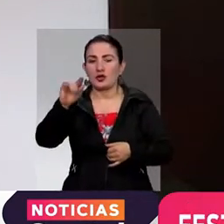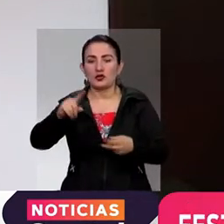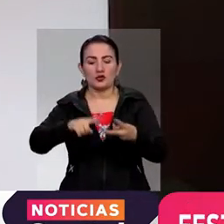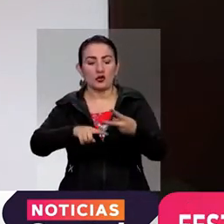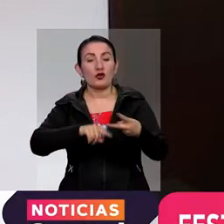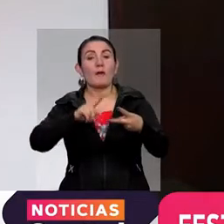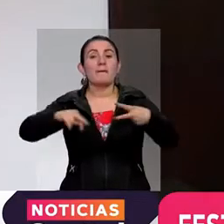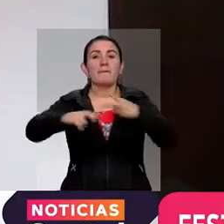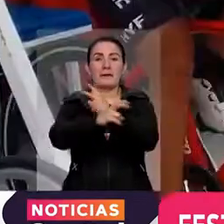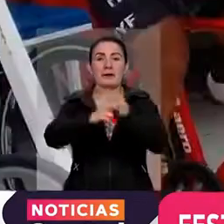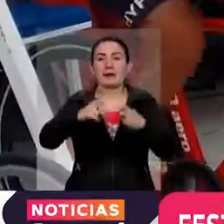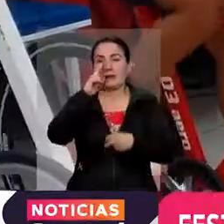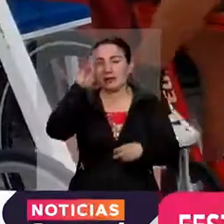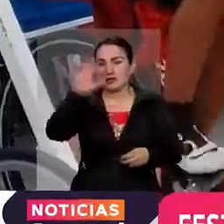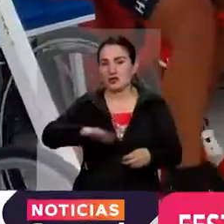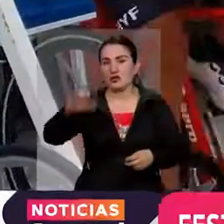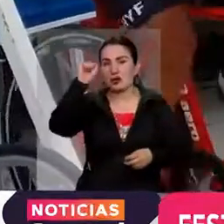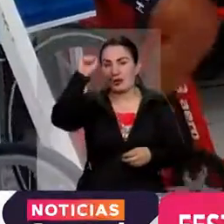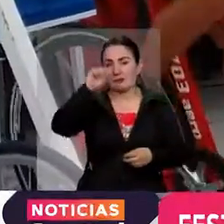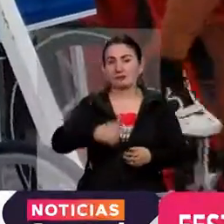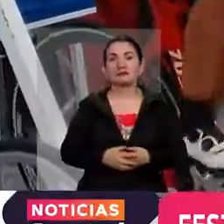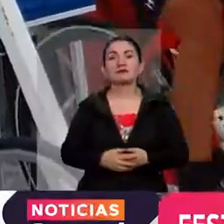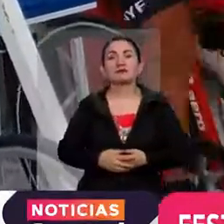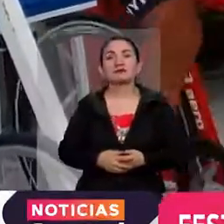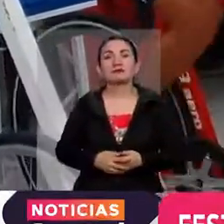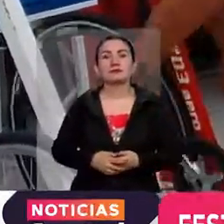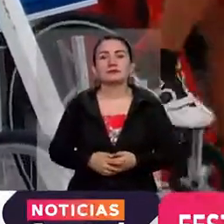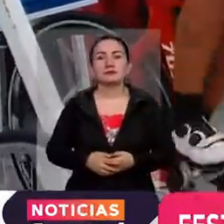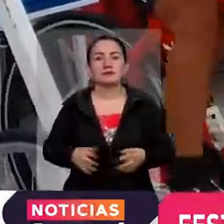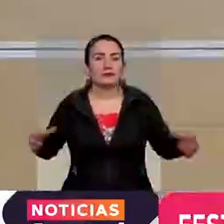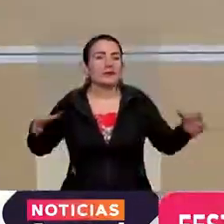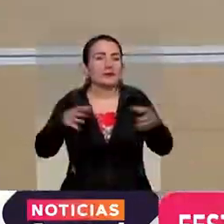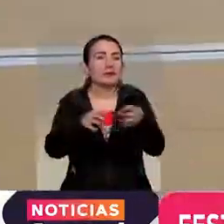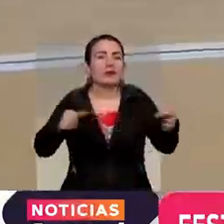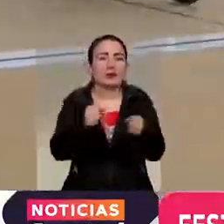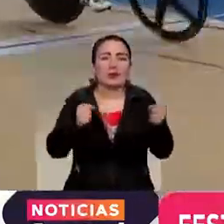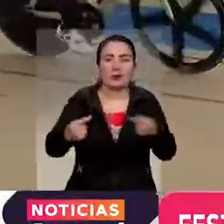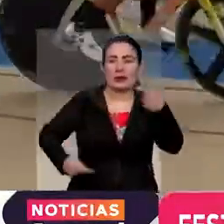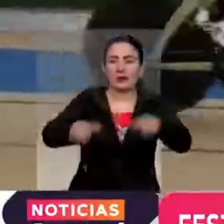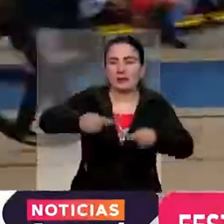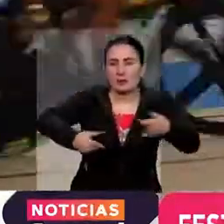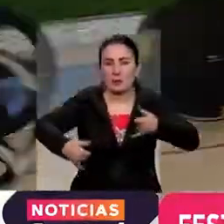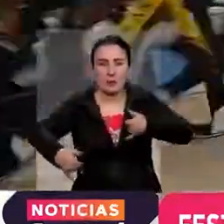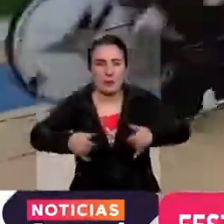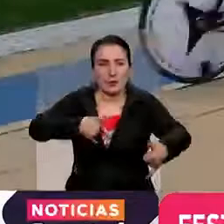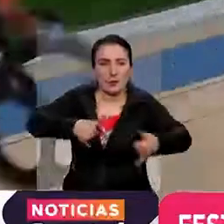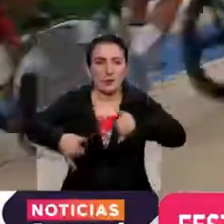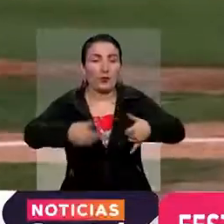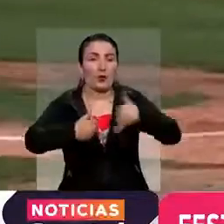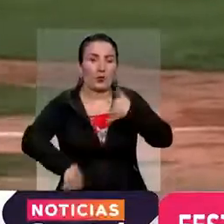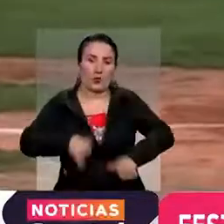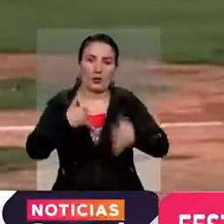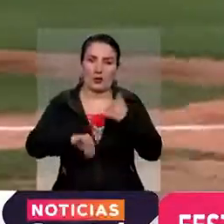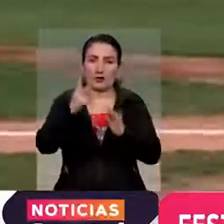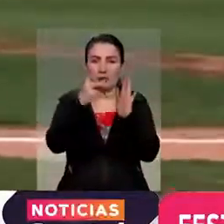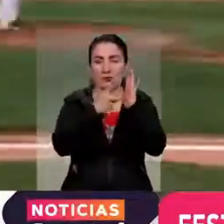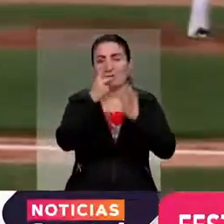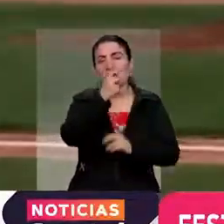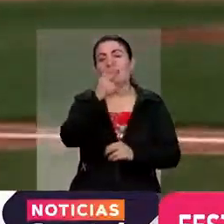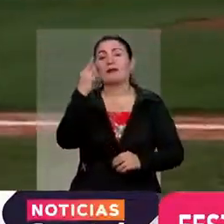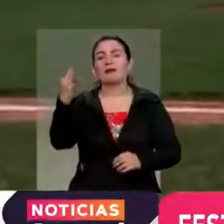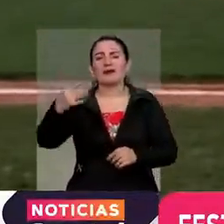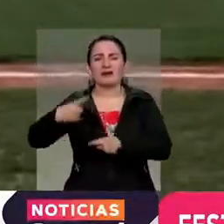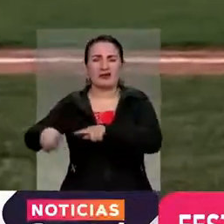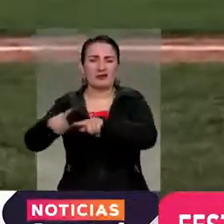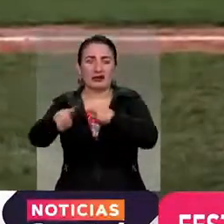Parque Nacional. Pensando en la participación del equipo Bogotá en las competencias clasificatorias a los Juegos Nacionales 2023, varios